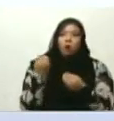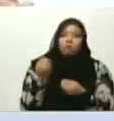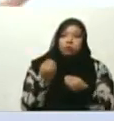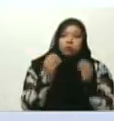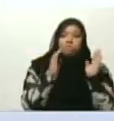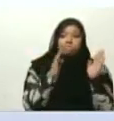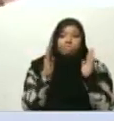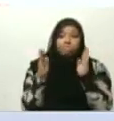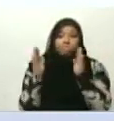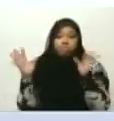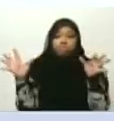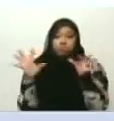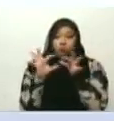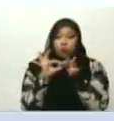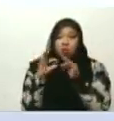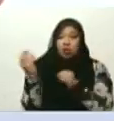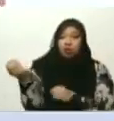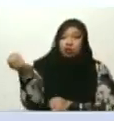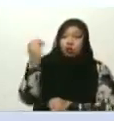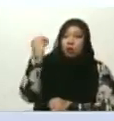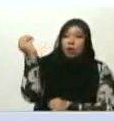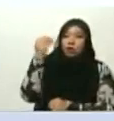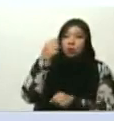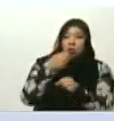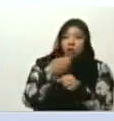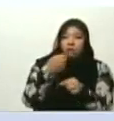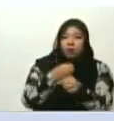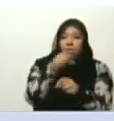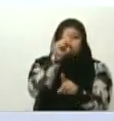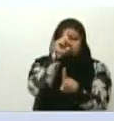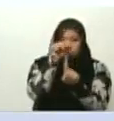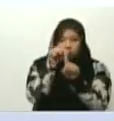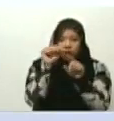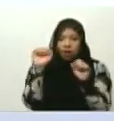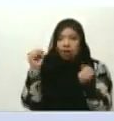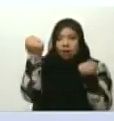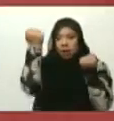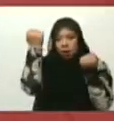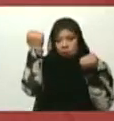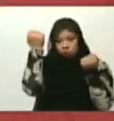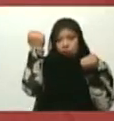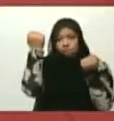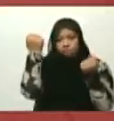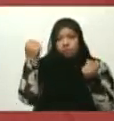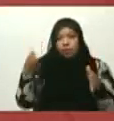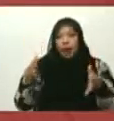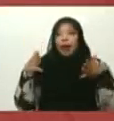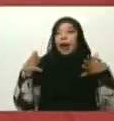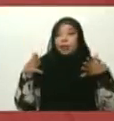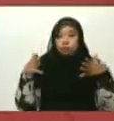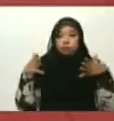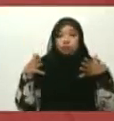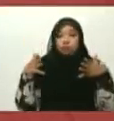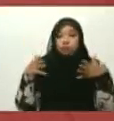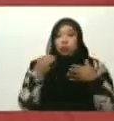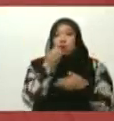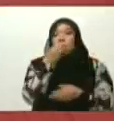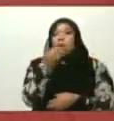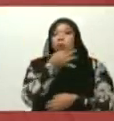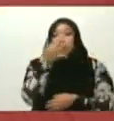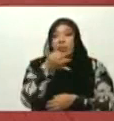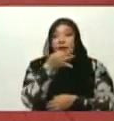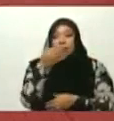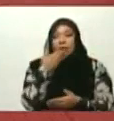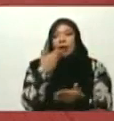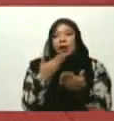Organizar, unir, sumar para triunfar. Y nosotros venceremos. Buenas tardes.